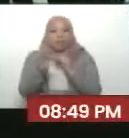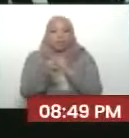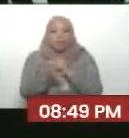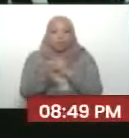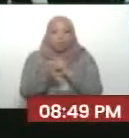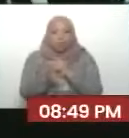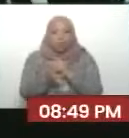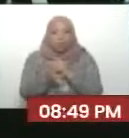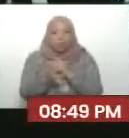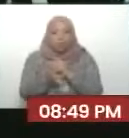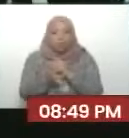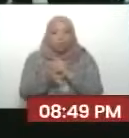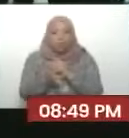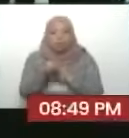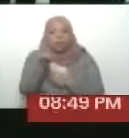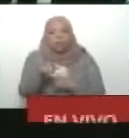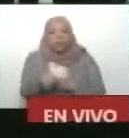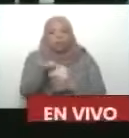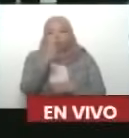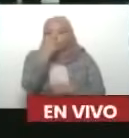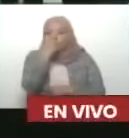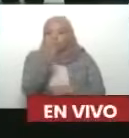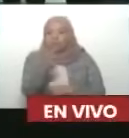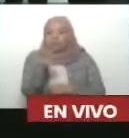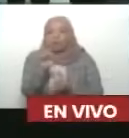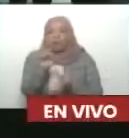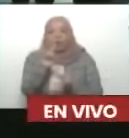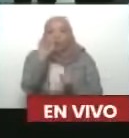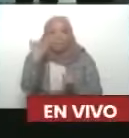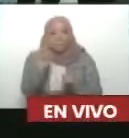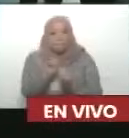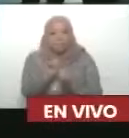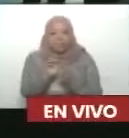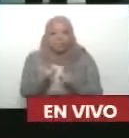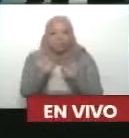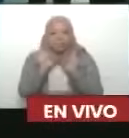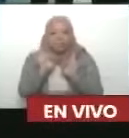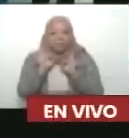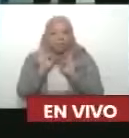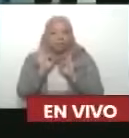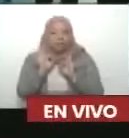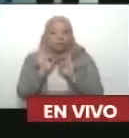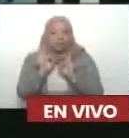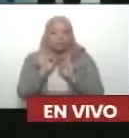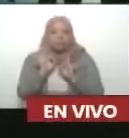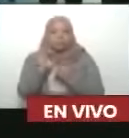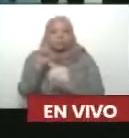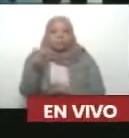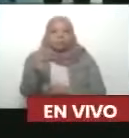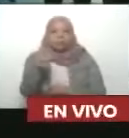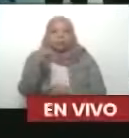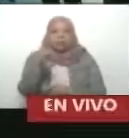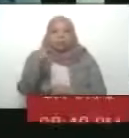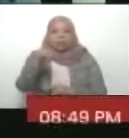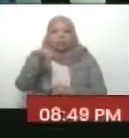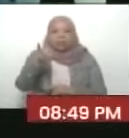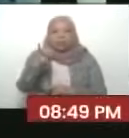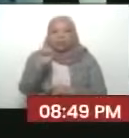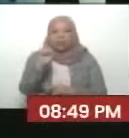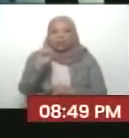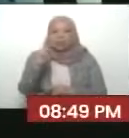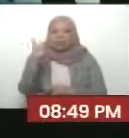¿Ah? También tengo invitado especial para esto a Génesis Garbet, vocera